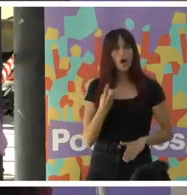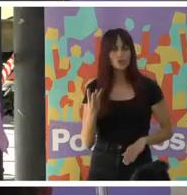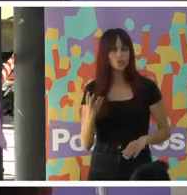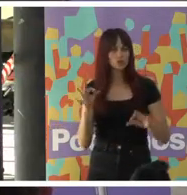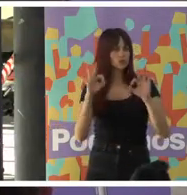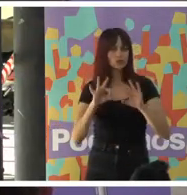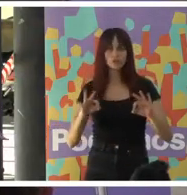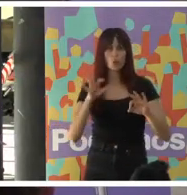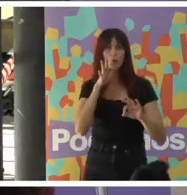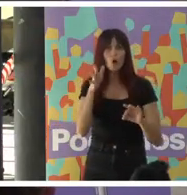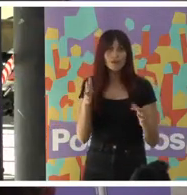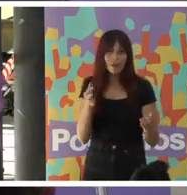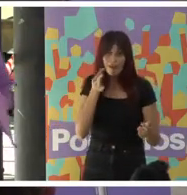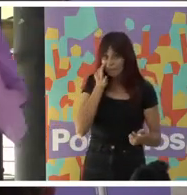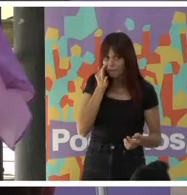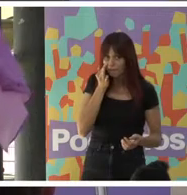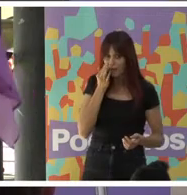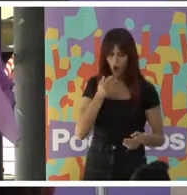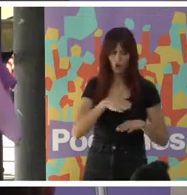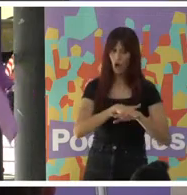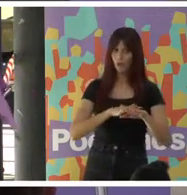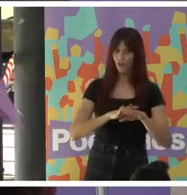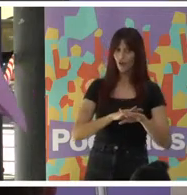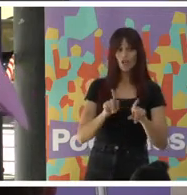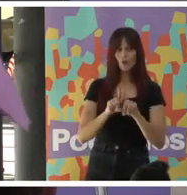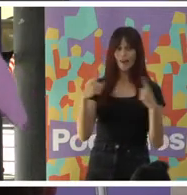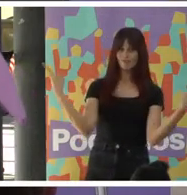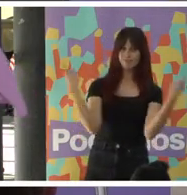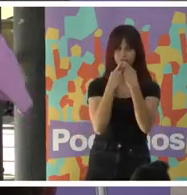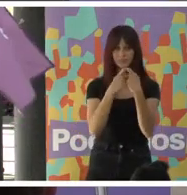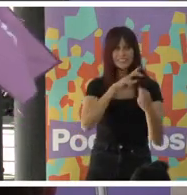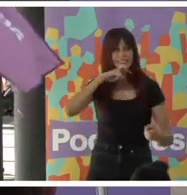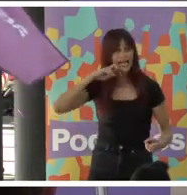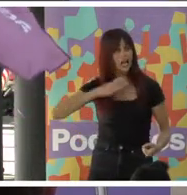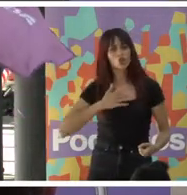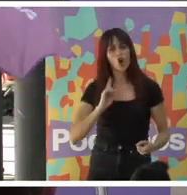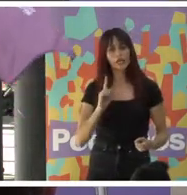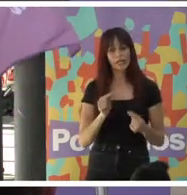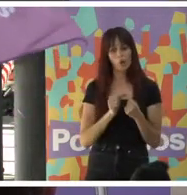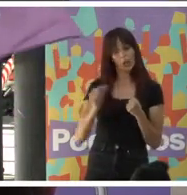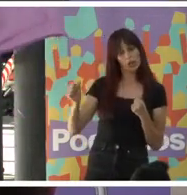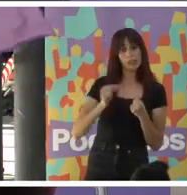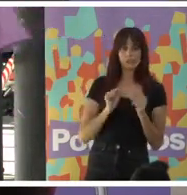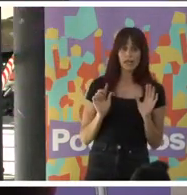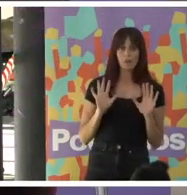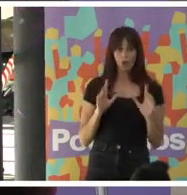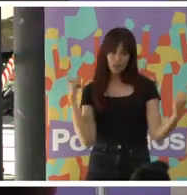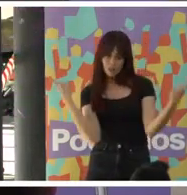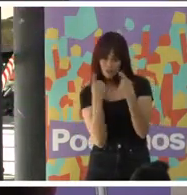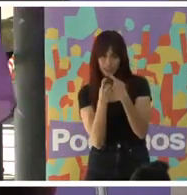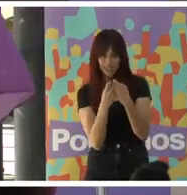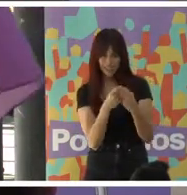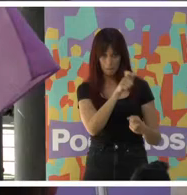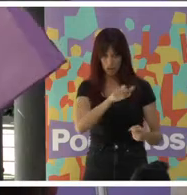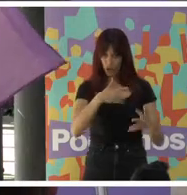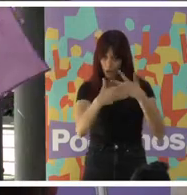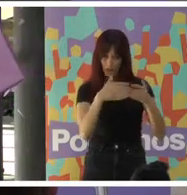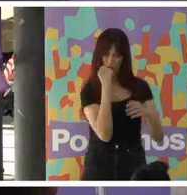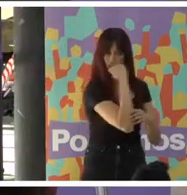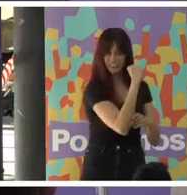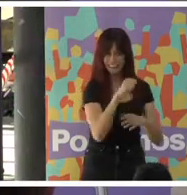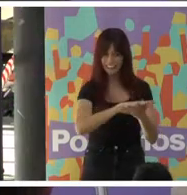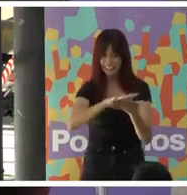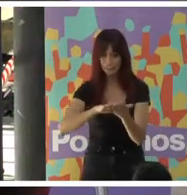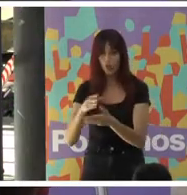ninguno, porque en el fondo lo que no quiere este gobierno es enfrentarse a Israel. Equidistancias todas, enfrentarse a quien comete un genocidio, no lo han